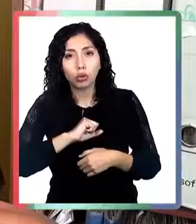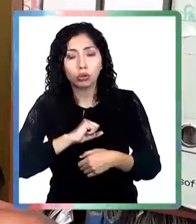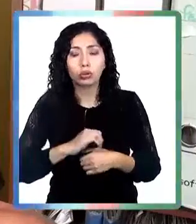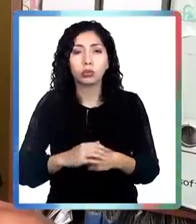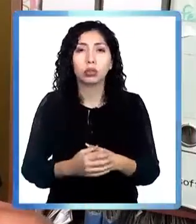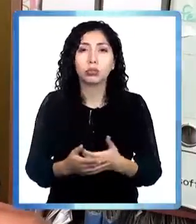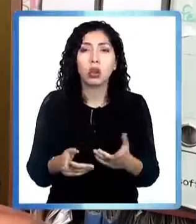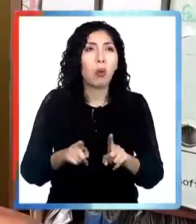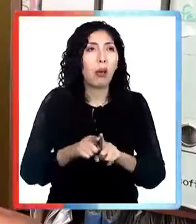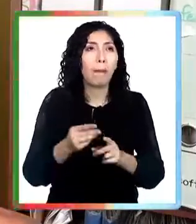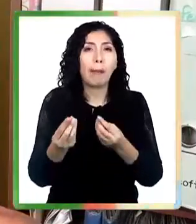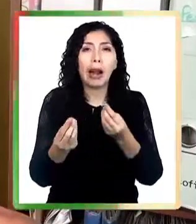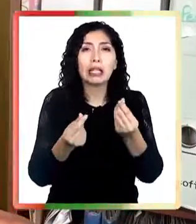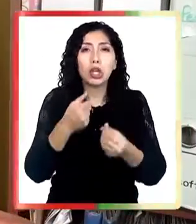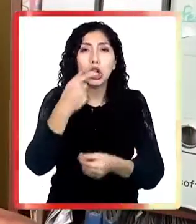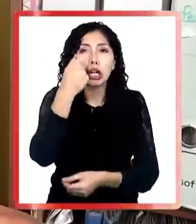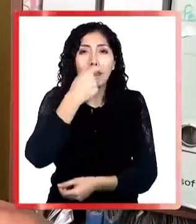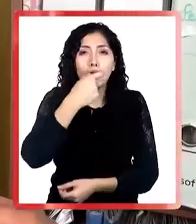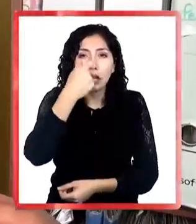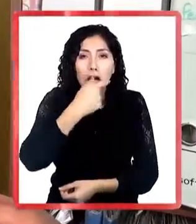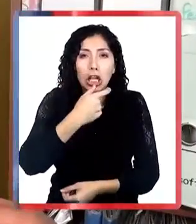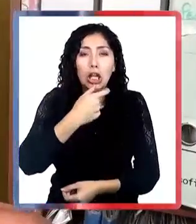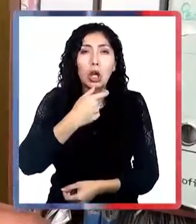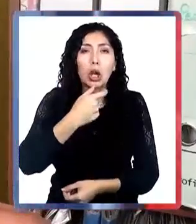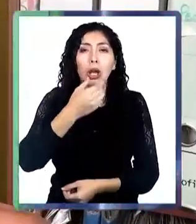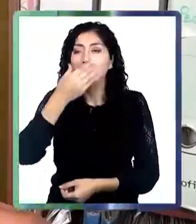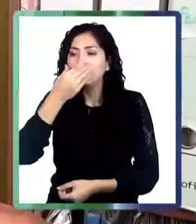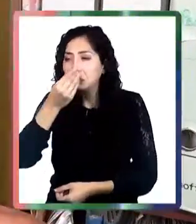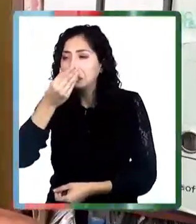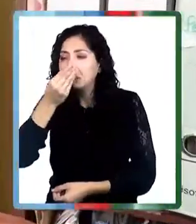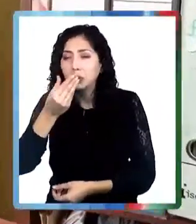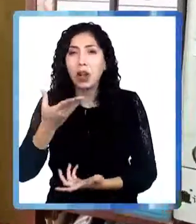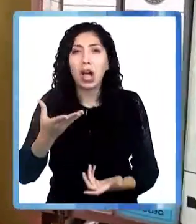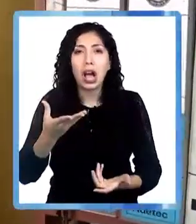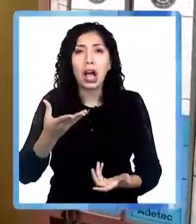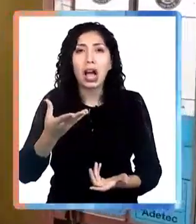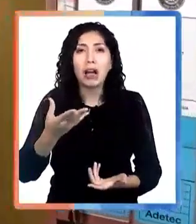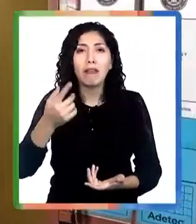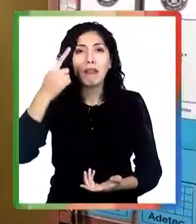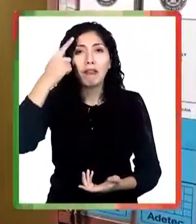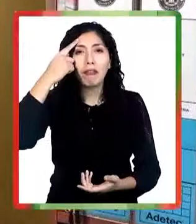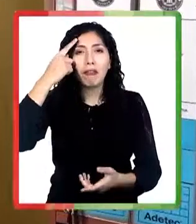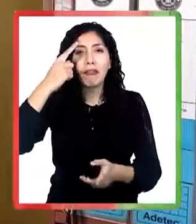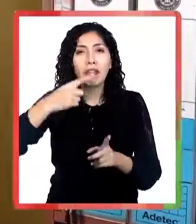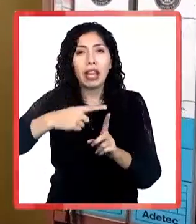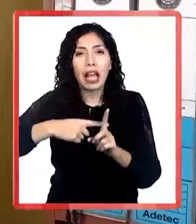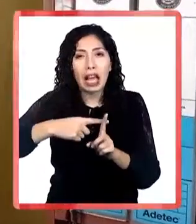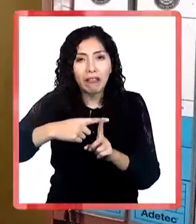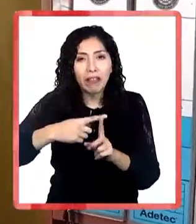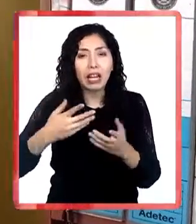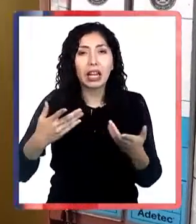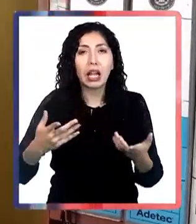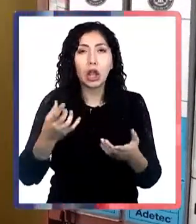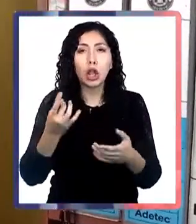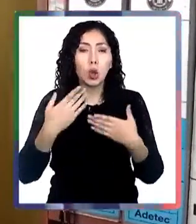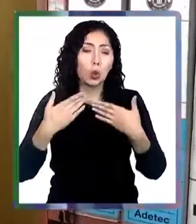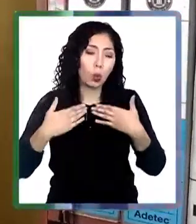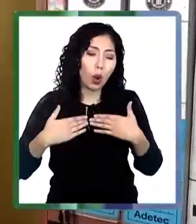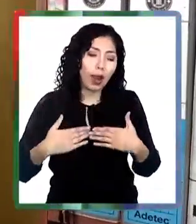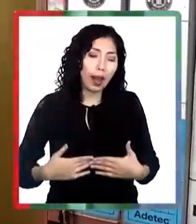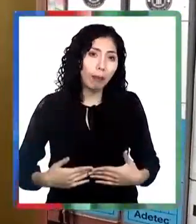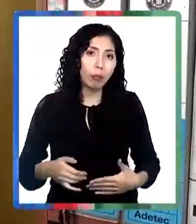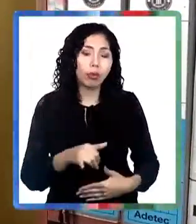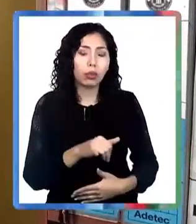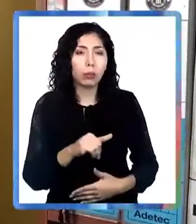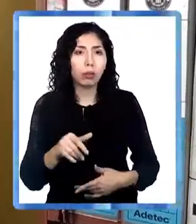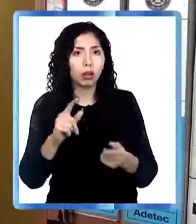es un tipo de refresco gestión nasal fiebre dolor de cuerpo verdad y pasa la sobra